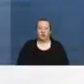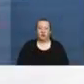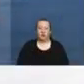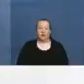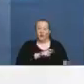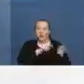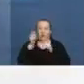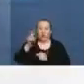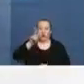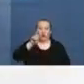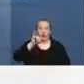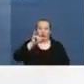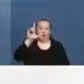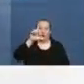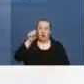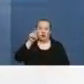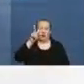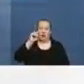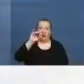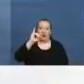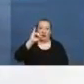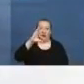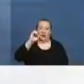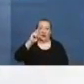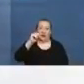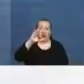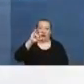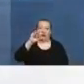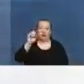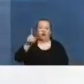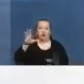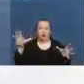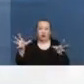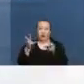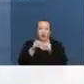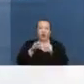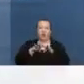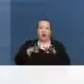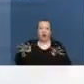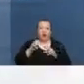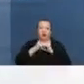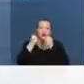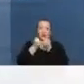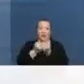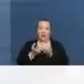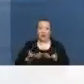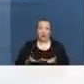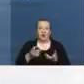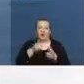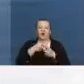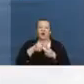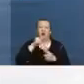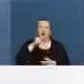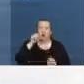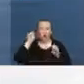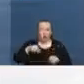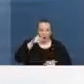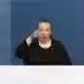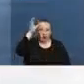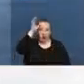esencia como que si lo público y lo recogió de las redes sociales la fiscalía quien puede creer una tontería